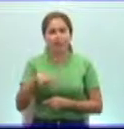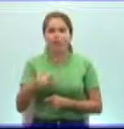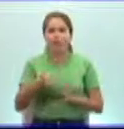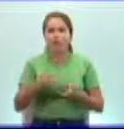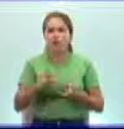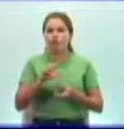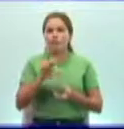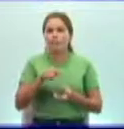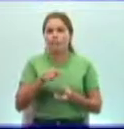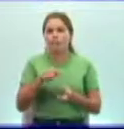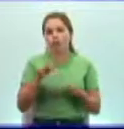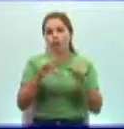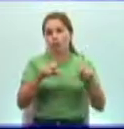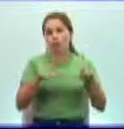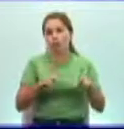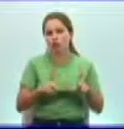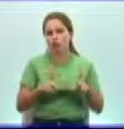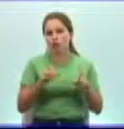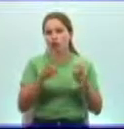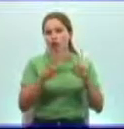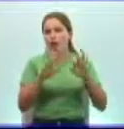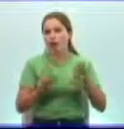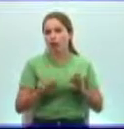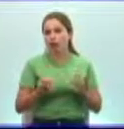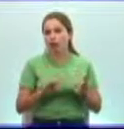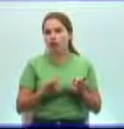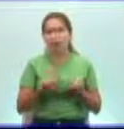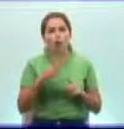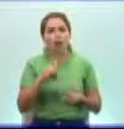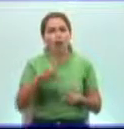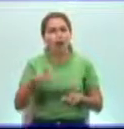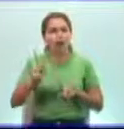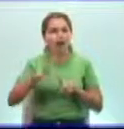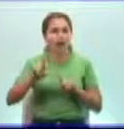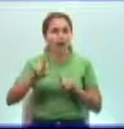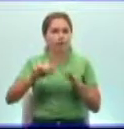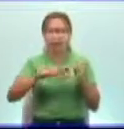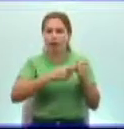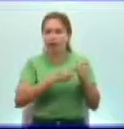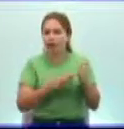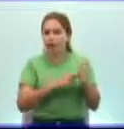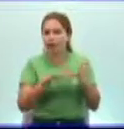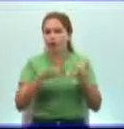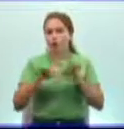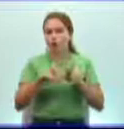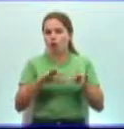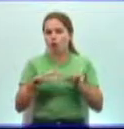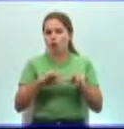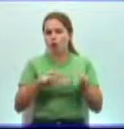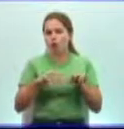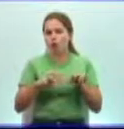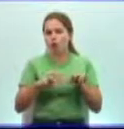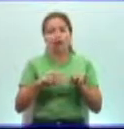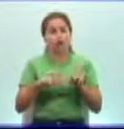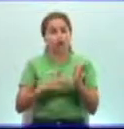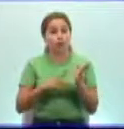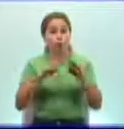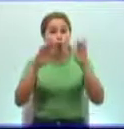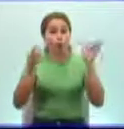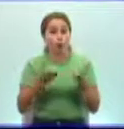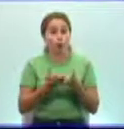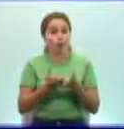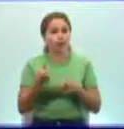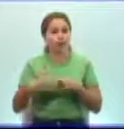funcionamiento de los dispositivos electrónicos, tales como televisores, la radio, la computadora, los generadores de alta energía, entre